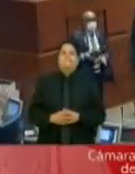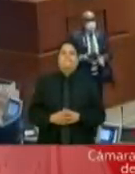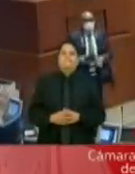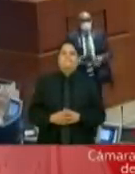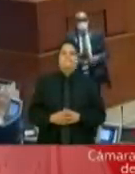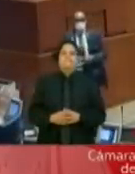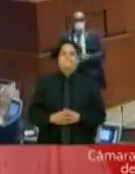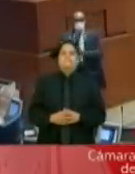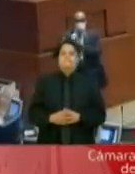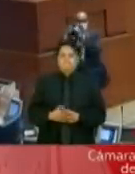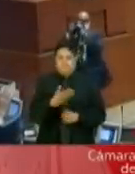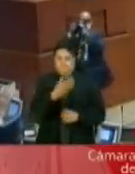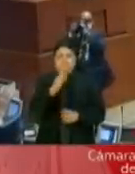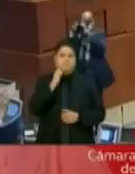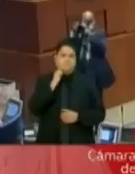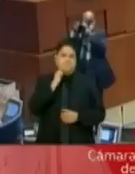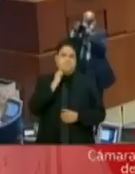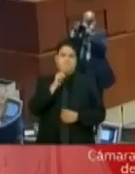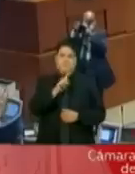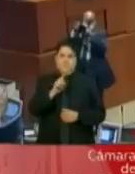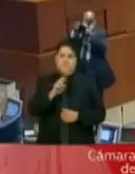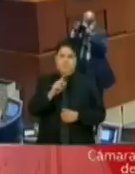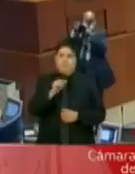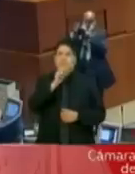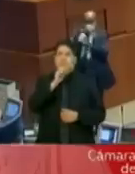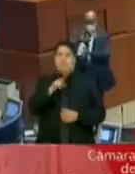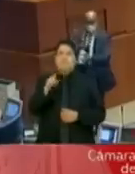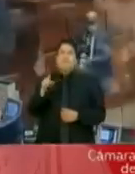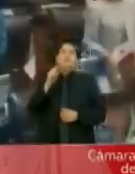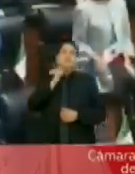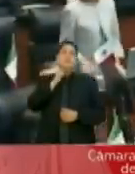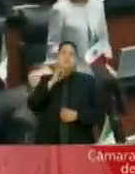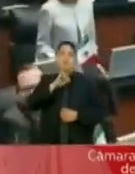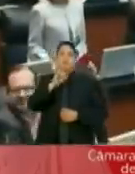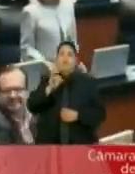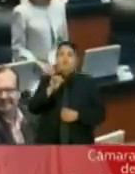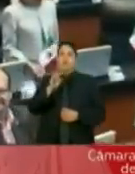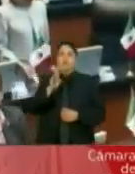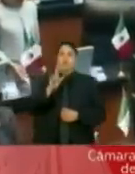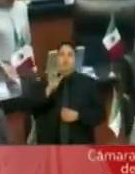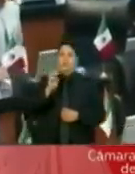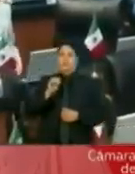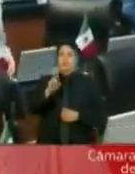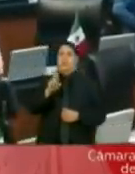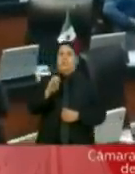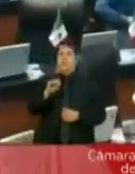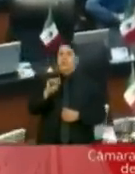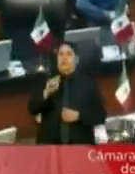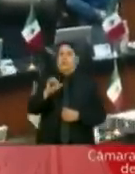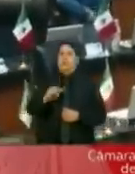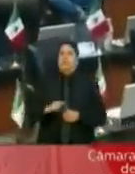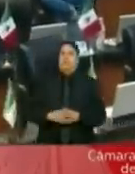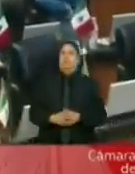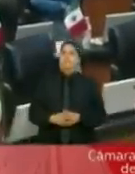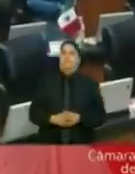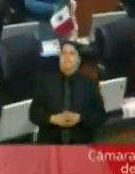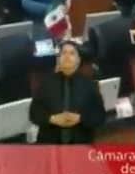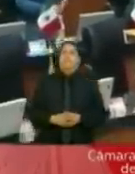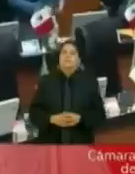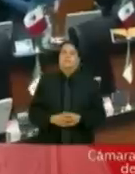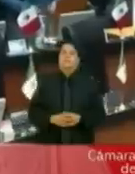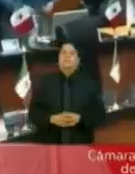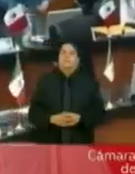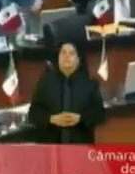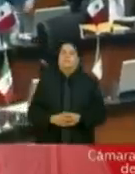servicios de seguridad pública. Mientras no haya una Guardia Nacional y policías municipales y también